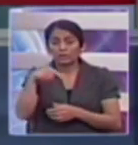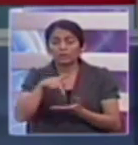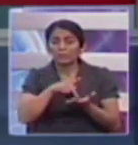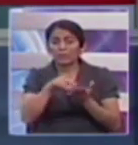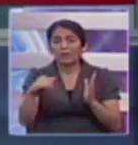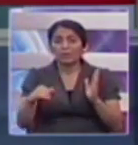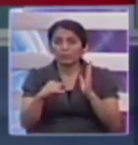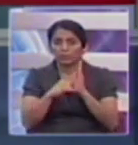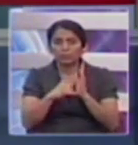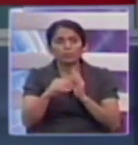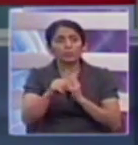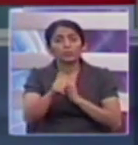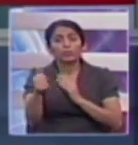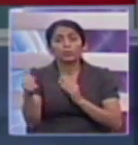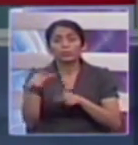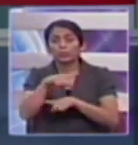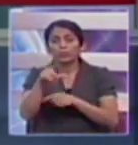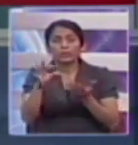revisión técnica vehicular.